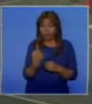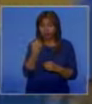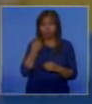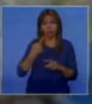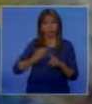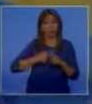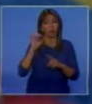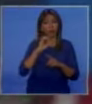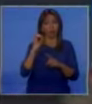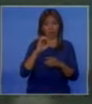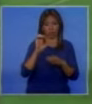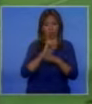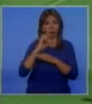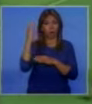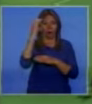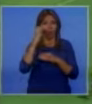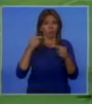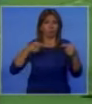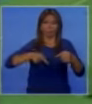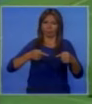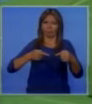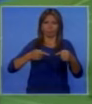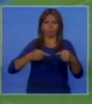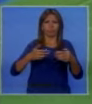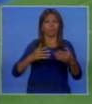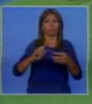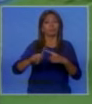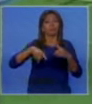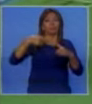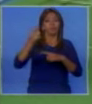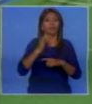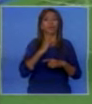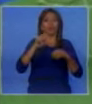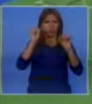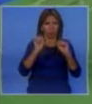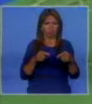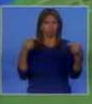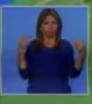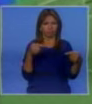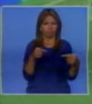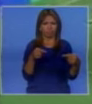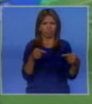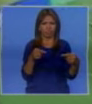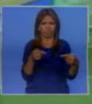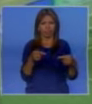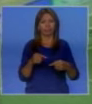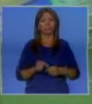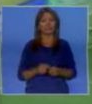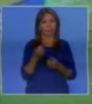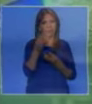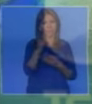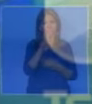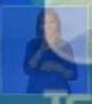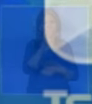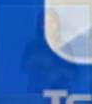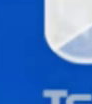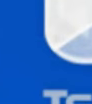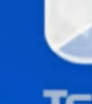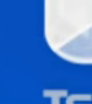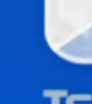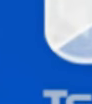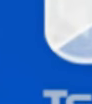en el mes de octubre y sí jugará ante Estados Unidos, tal como tenía previsto. Arturo Magallanes, 24 horas.